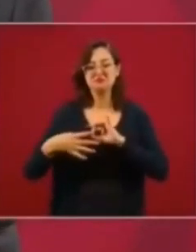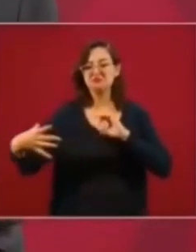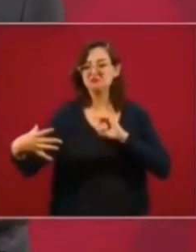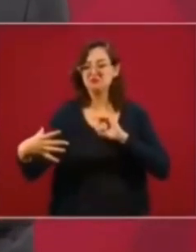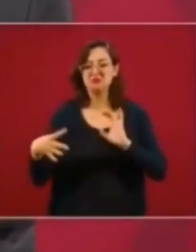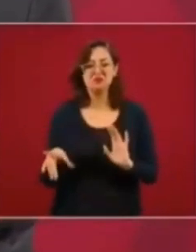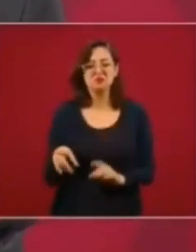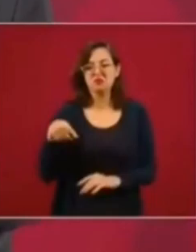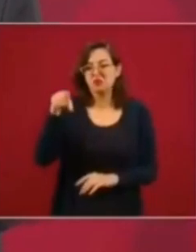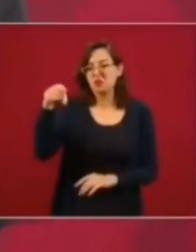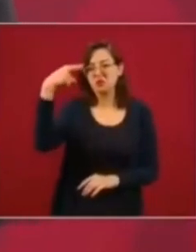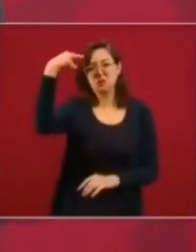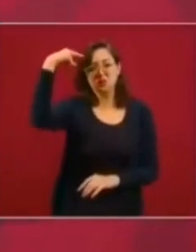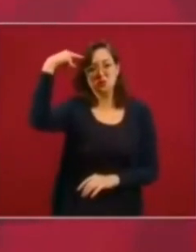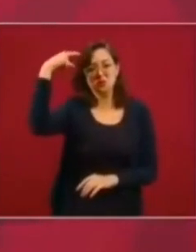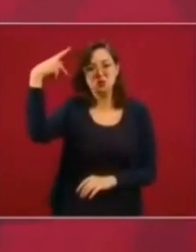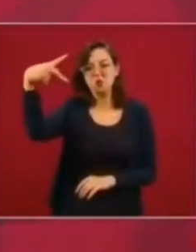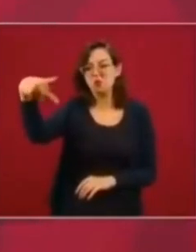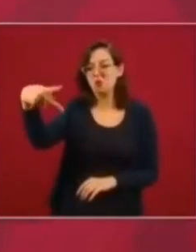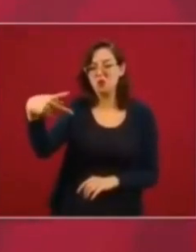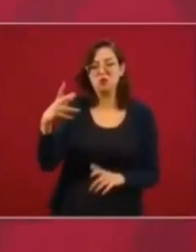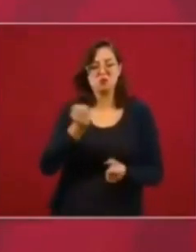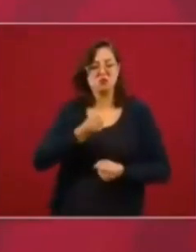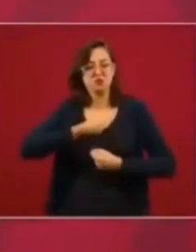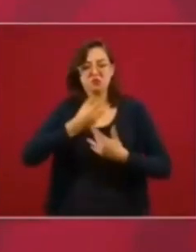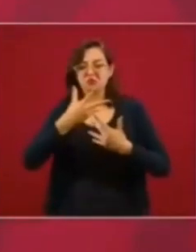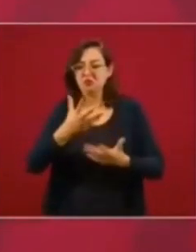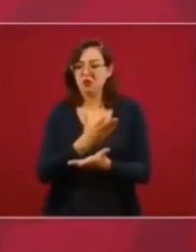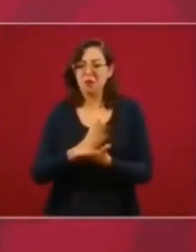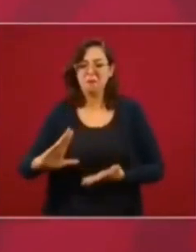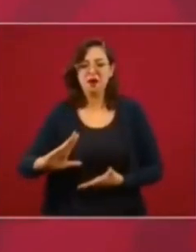es lo que piensa